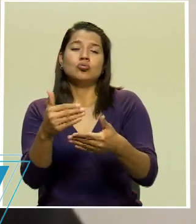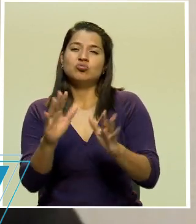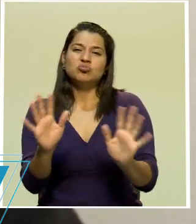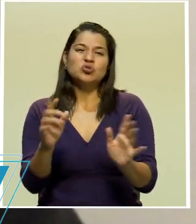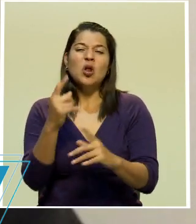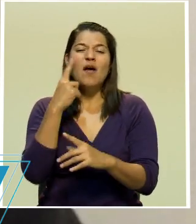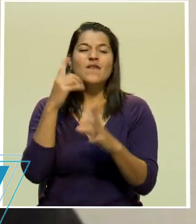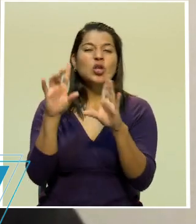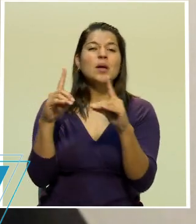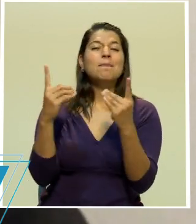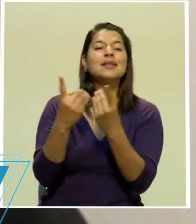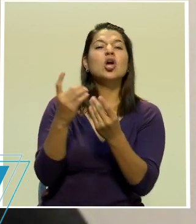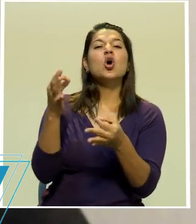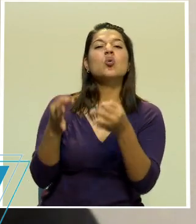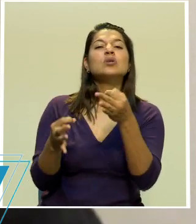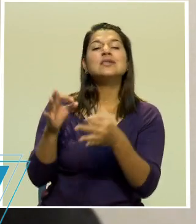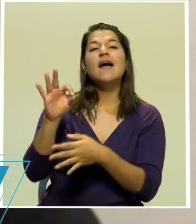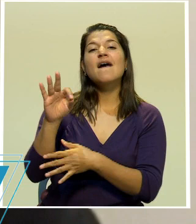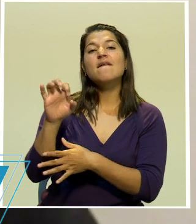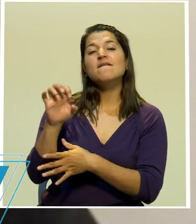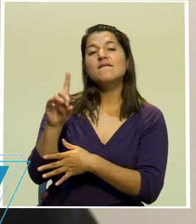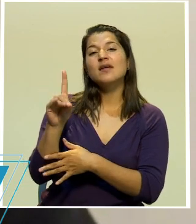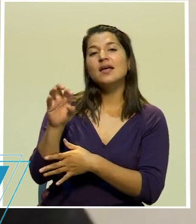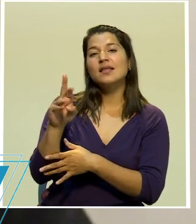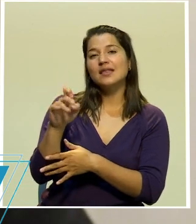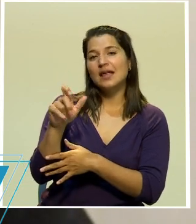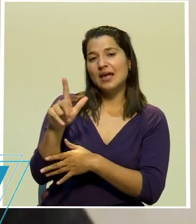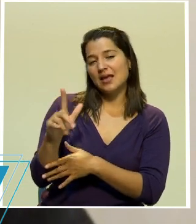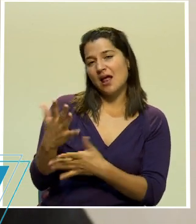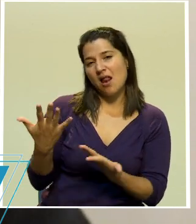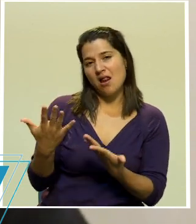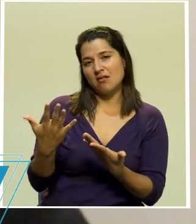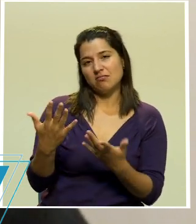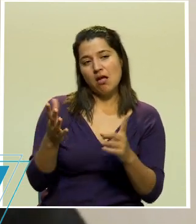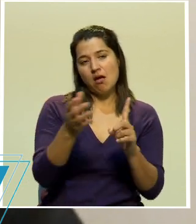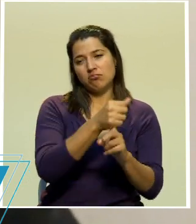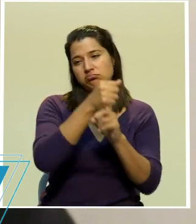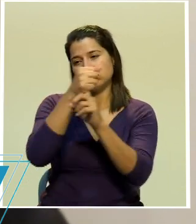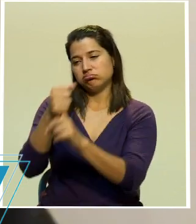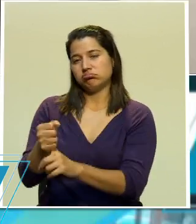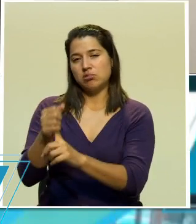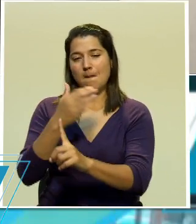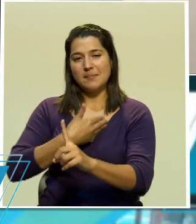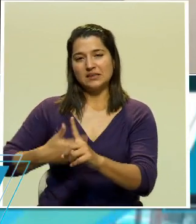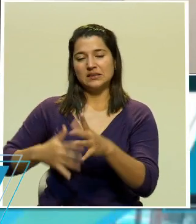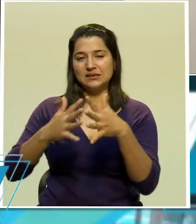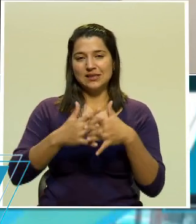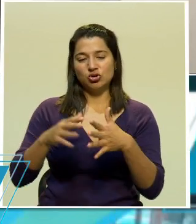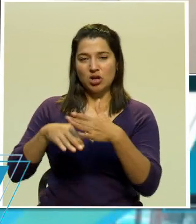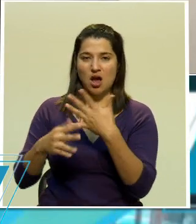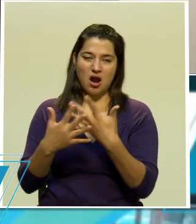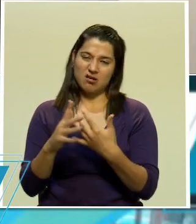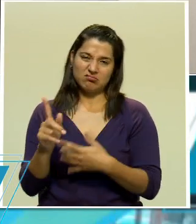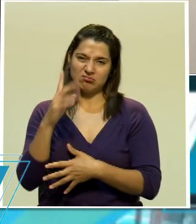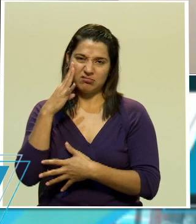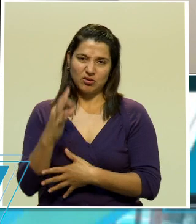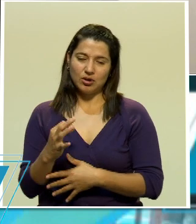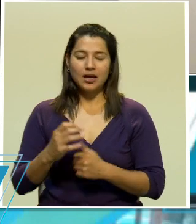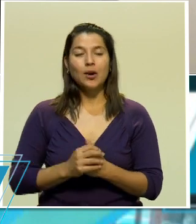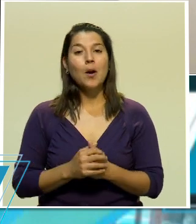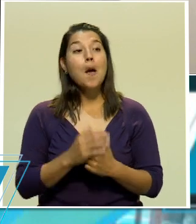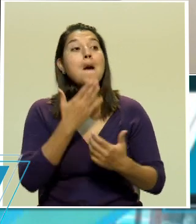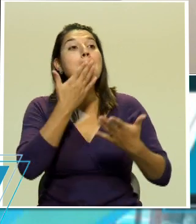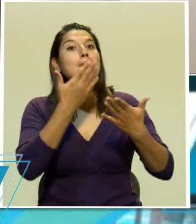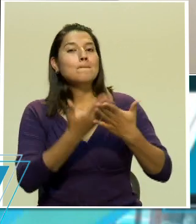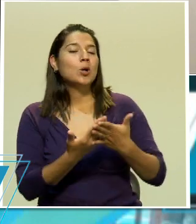Departamento de Justicia Federal atreviéndose a meter a un presidente de Estados Unidos en la cárcel. Bueno, veremos en todo